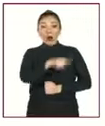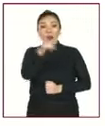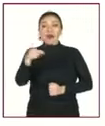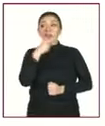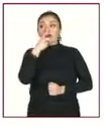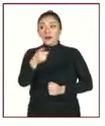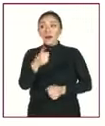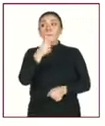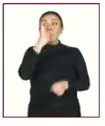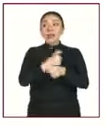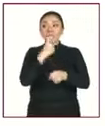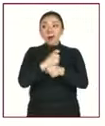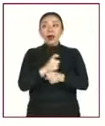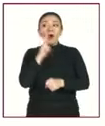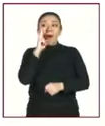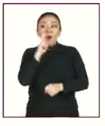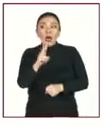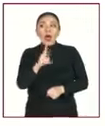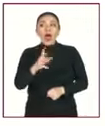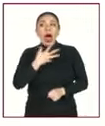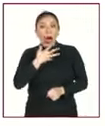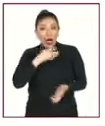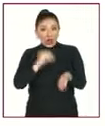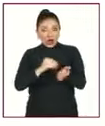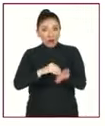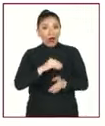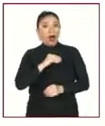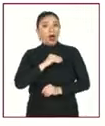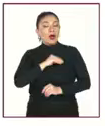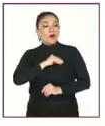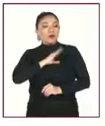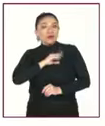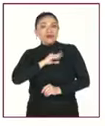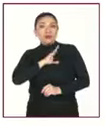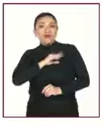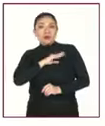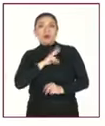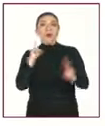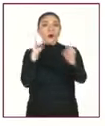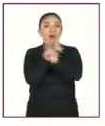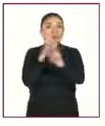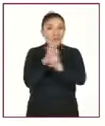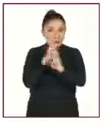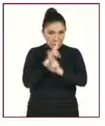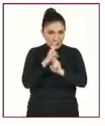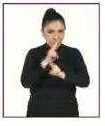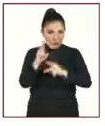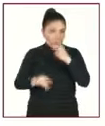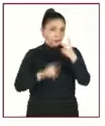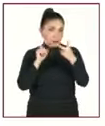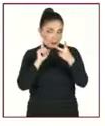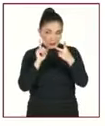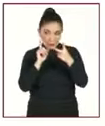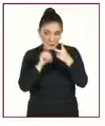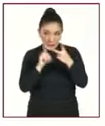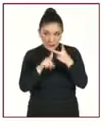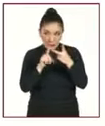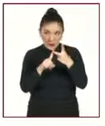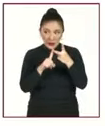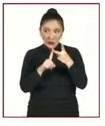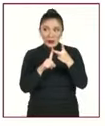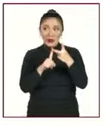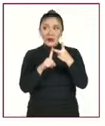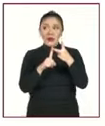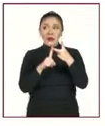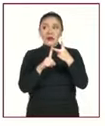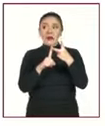primero es tomar sus signos vitales. Otra de sus respuestas es... Esa no era respuesta, eso